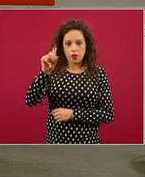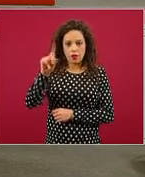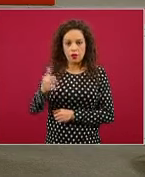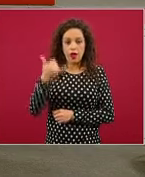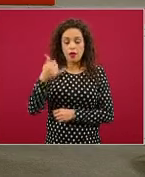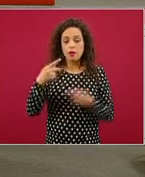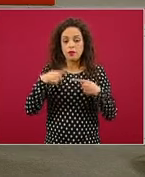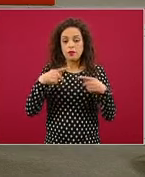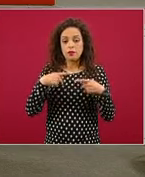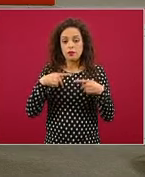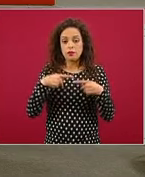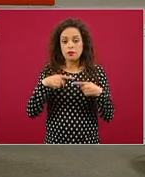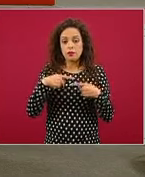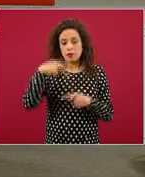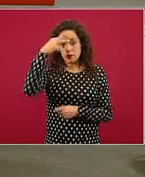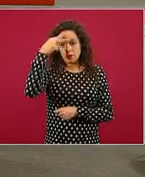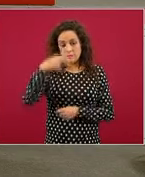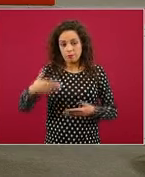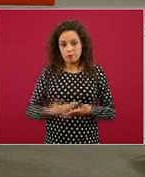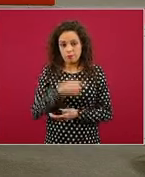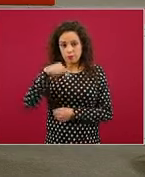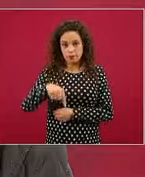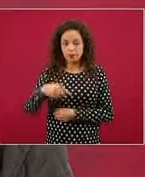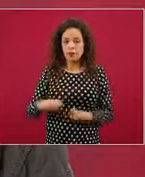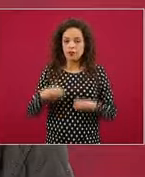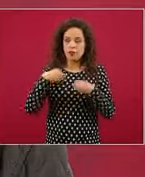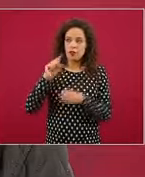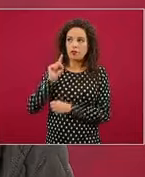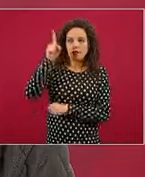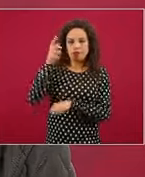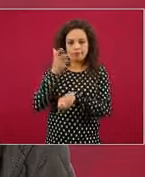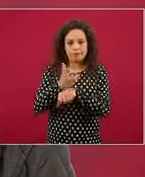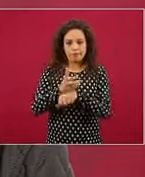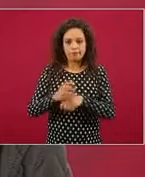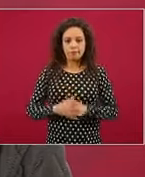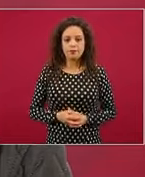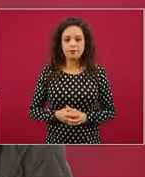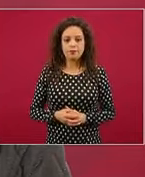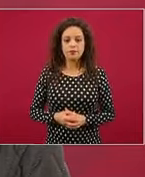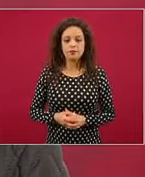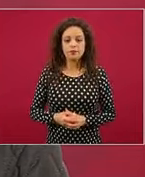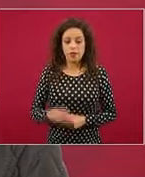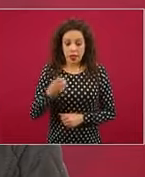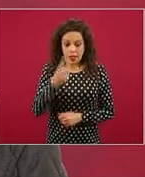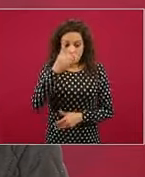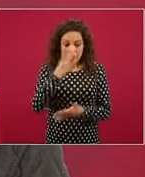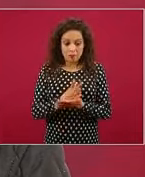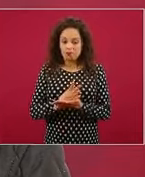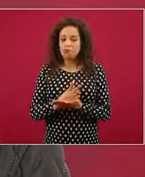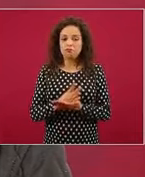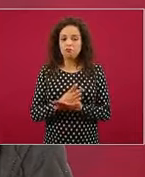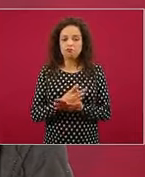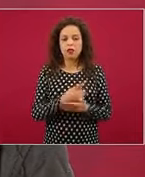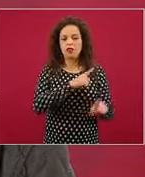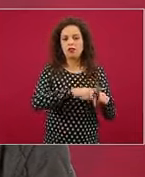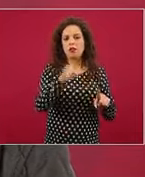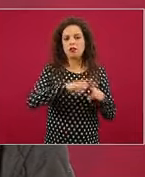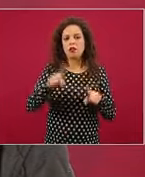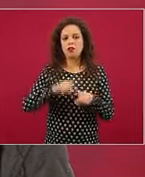connacionales mexicanos y mexicanos. No aplica solamente esta circunstancia, en general, en distintos segmentos de